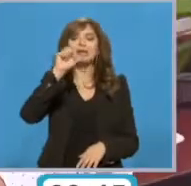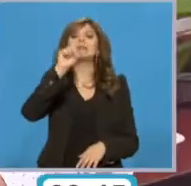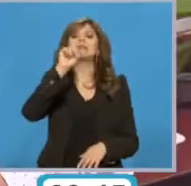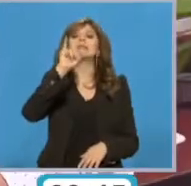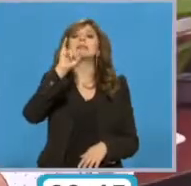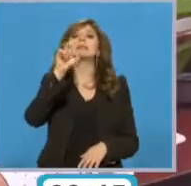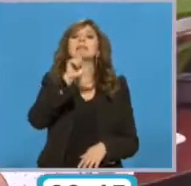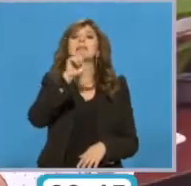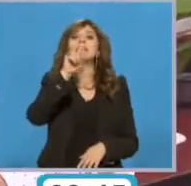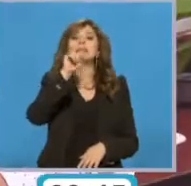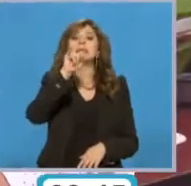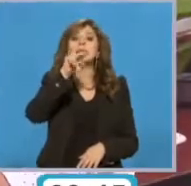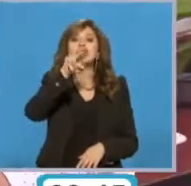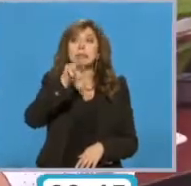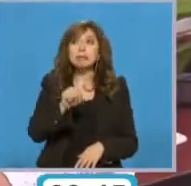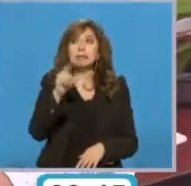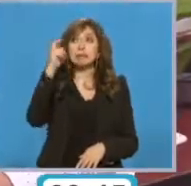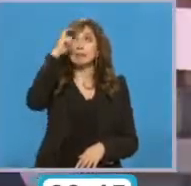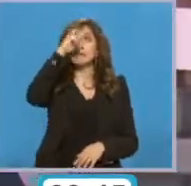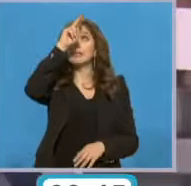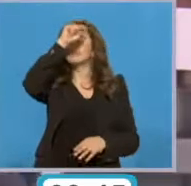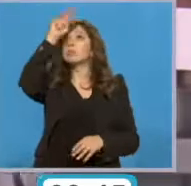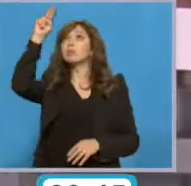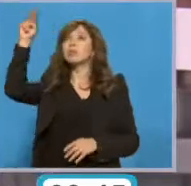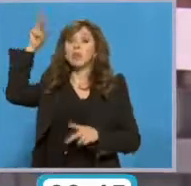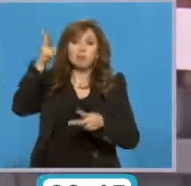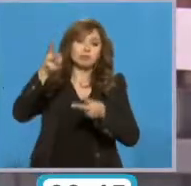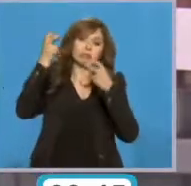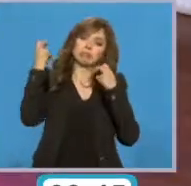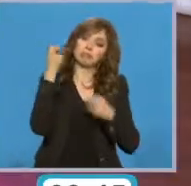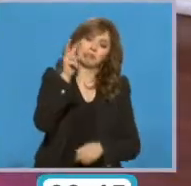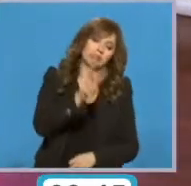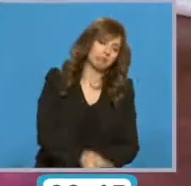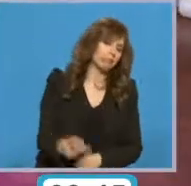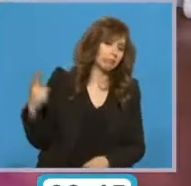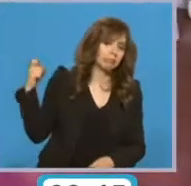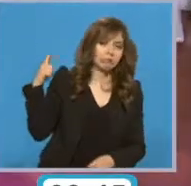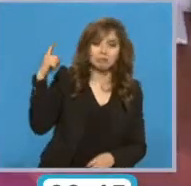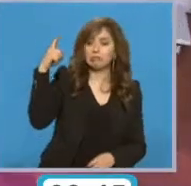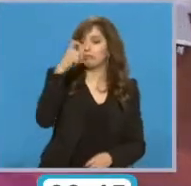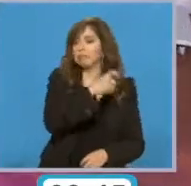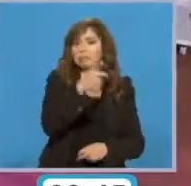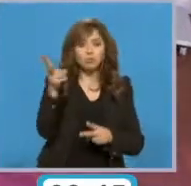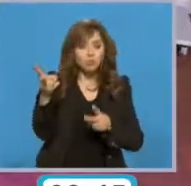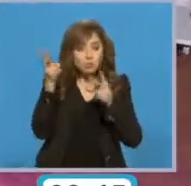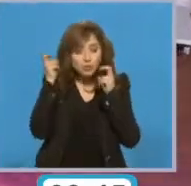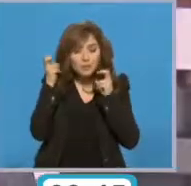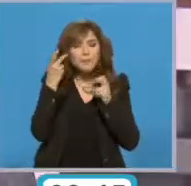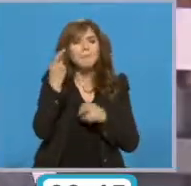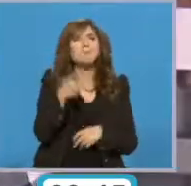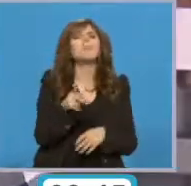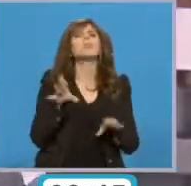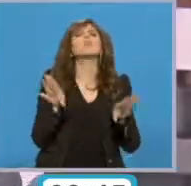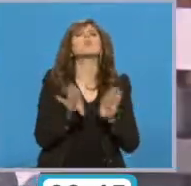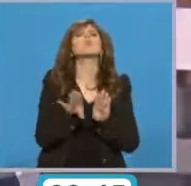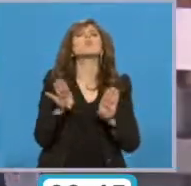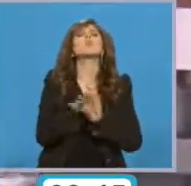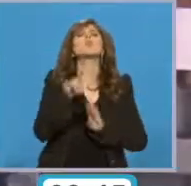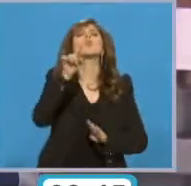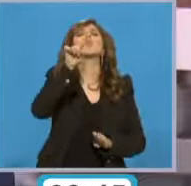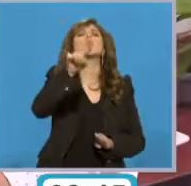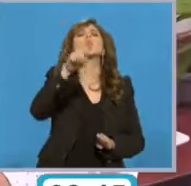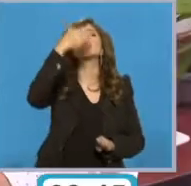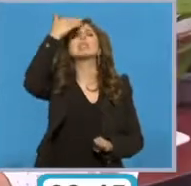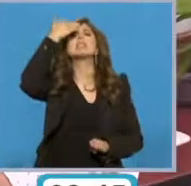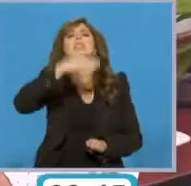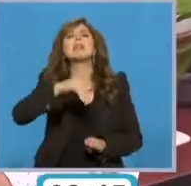se la vaya a robar, ¿verdad? Porque es un poquito Claro, complicada. sí. Estaría muy complicado. Está un poco complicado, ¿no? Entonces, claro, ¿cómo aseguras